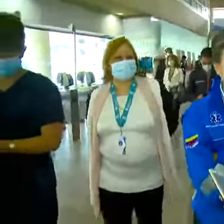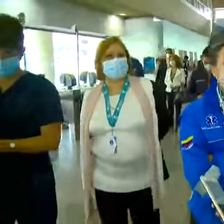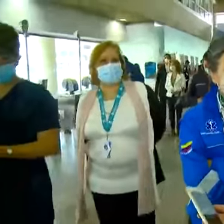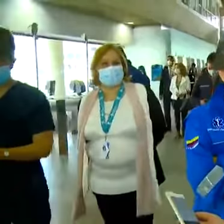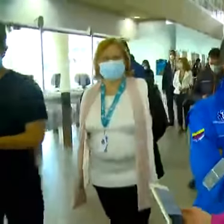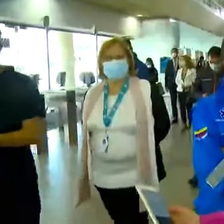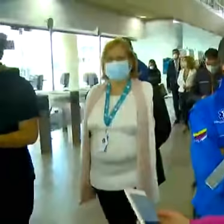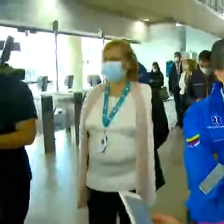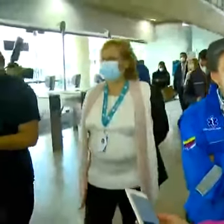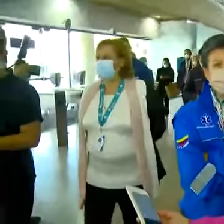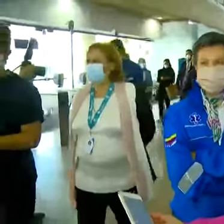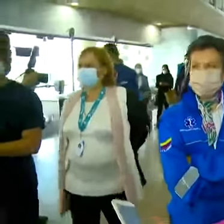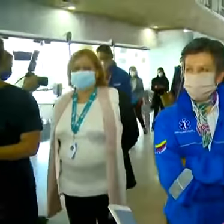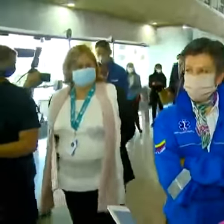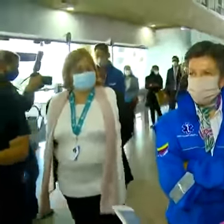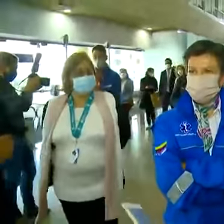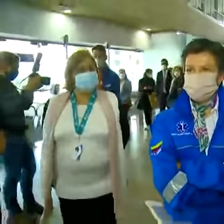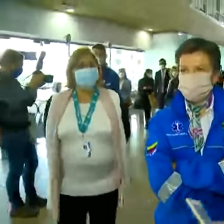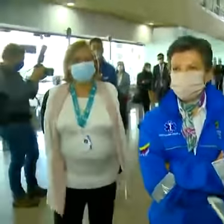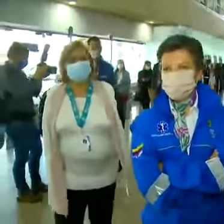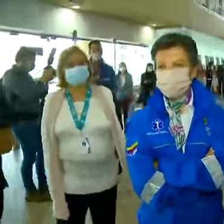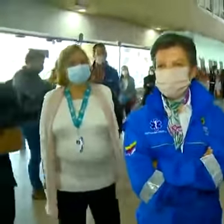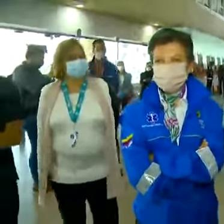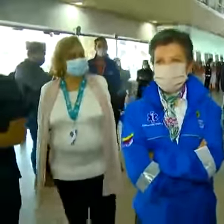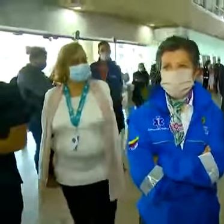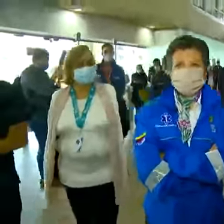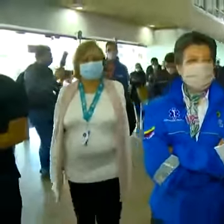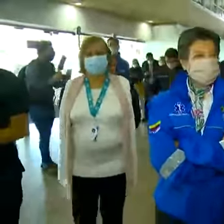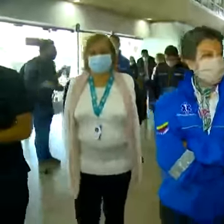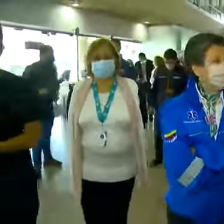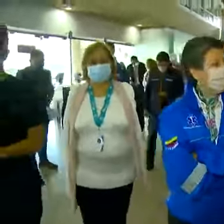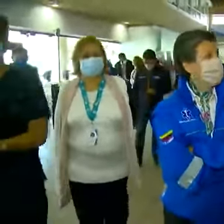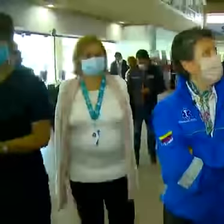sentarse y descansar. Ahora la miramos.